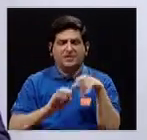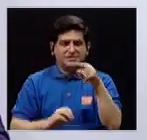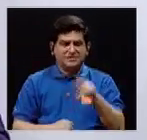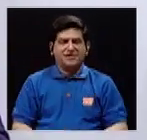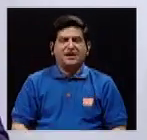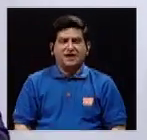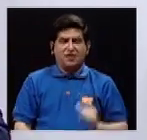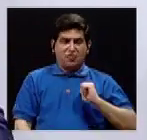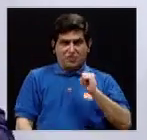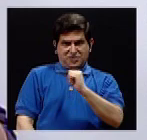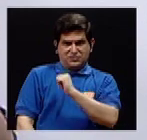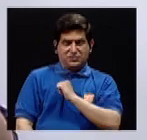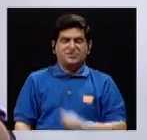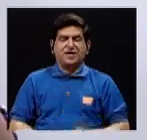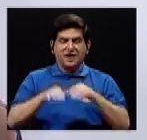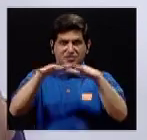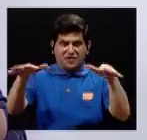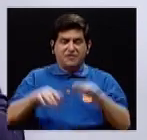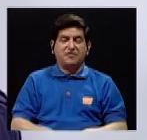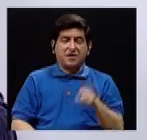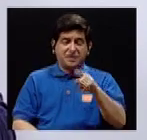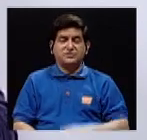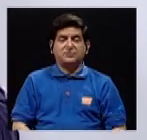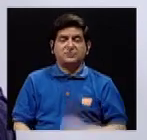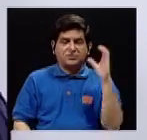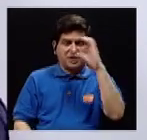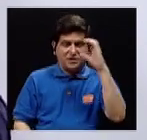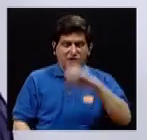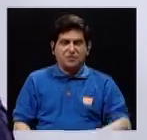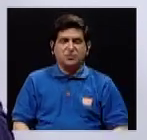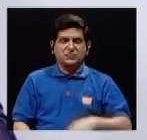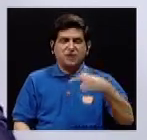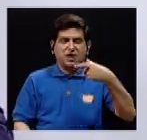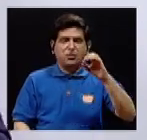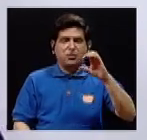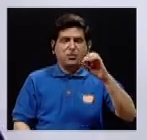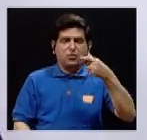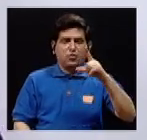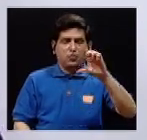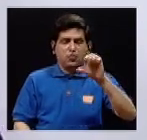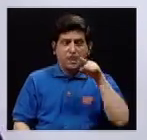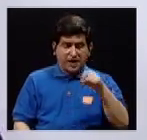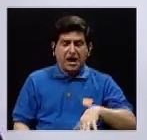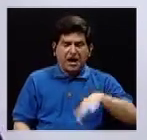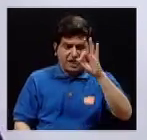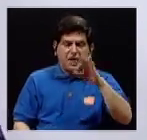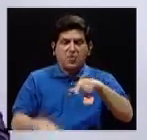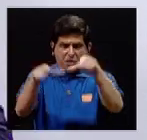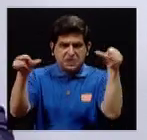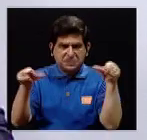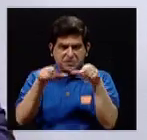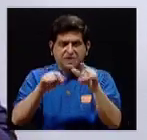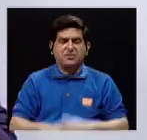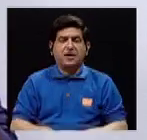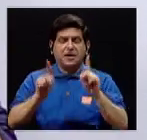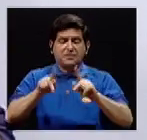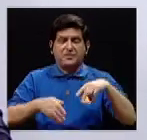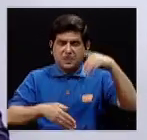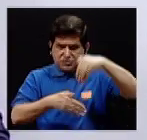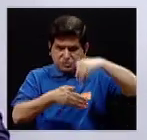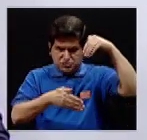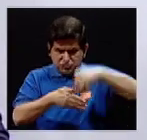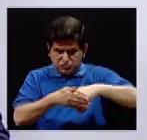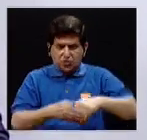red que si se pone en el Google etnomatematica.org pues ahí aparece la página de la red y quien se